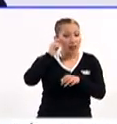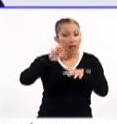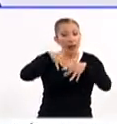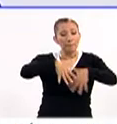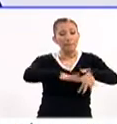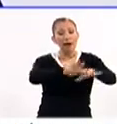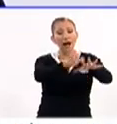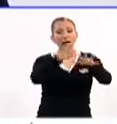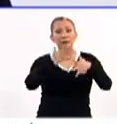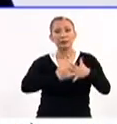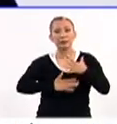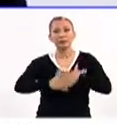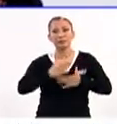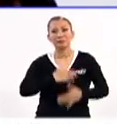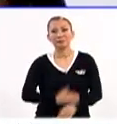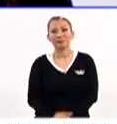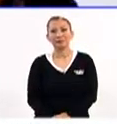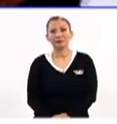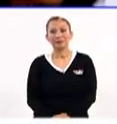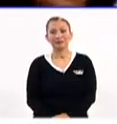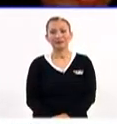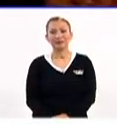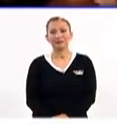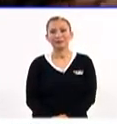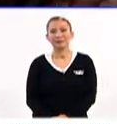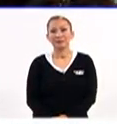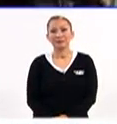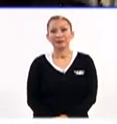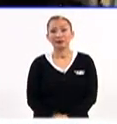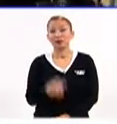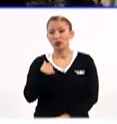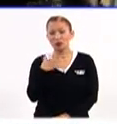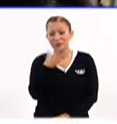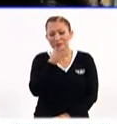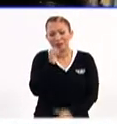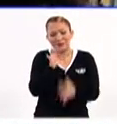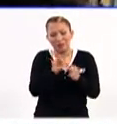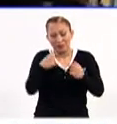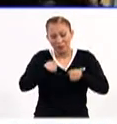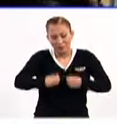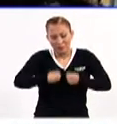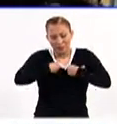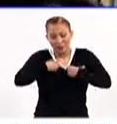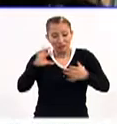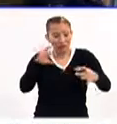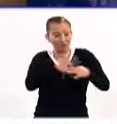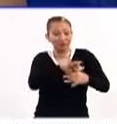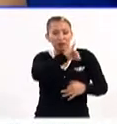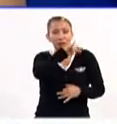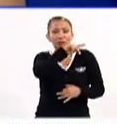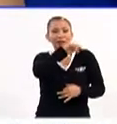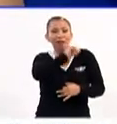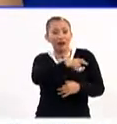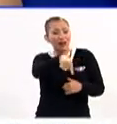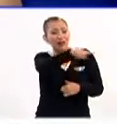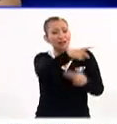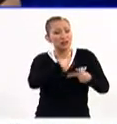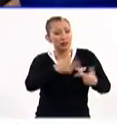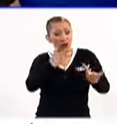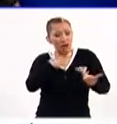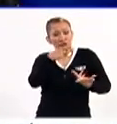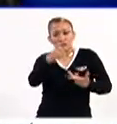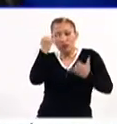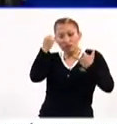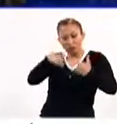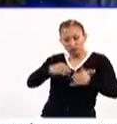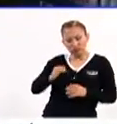mar me agota. Yo no podría explicar mi existencia si no fuera de Juchitán, donde la gente responde a su